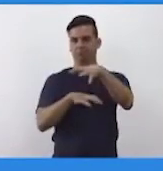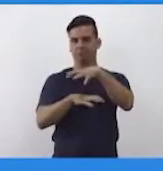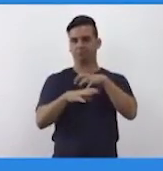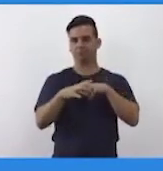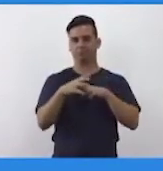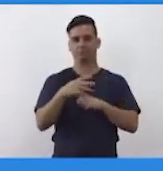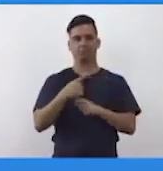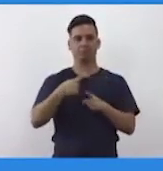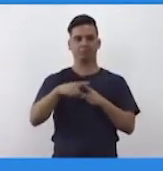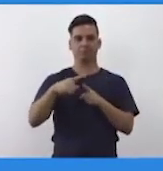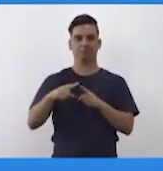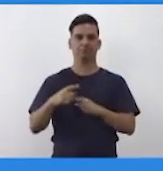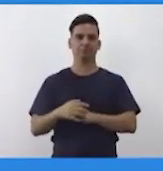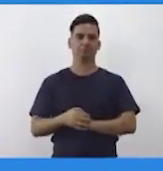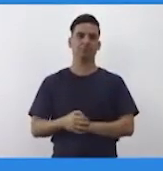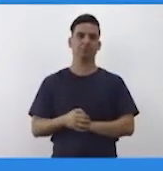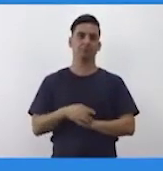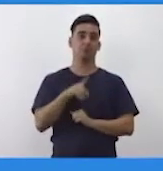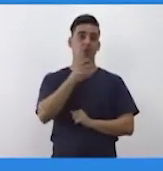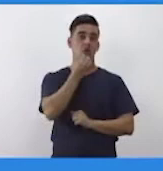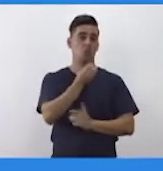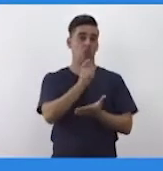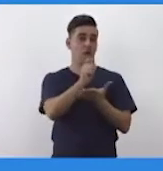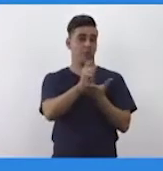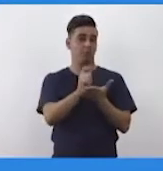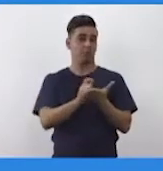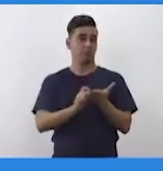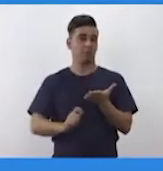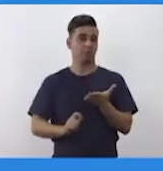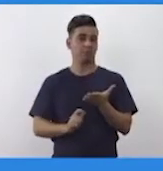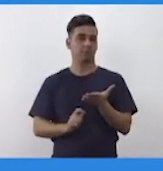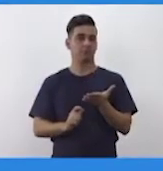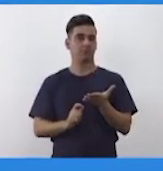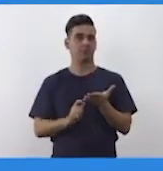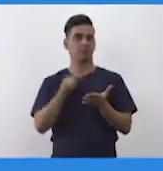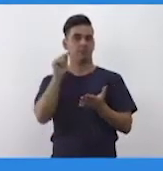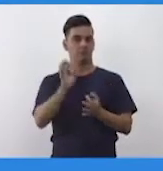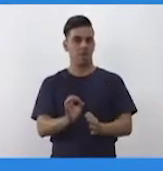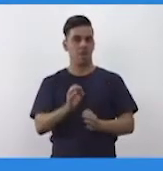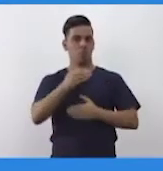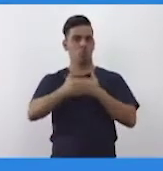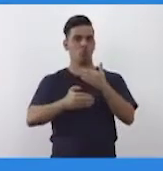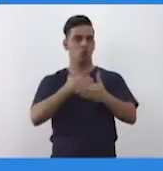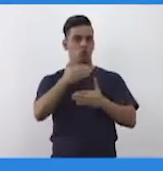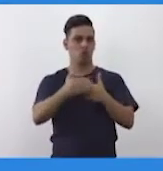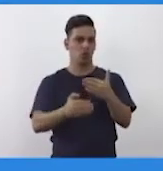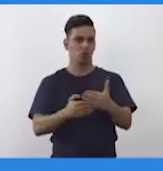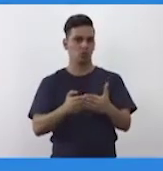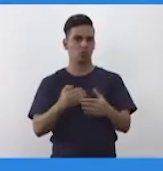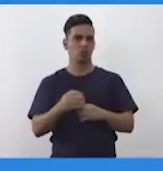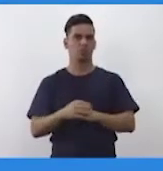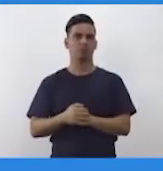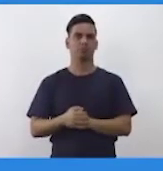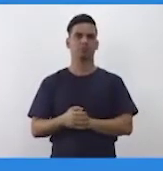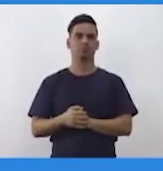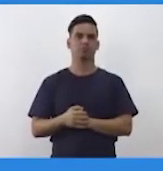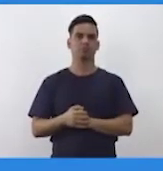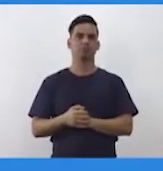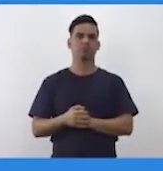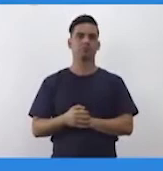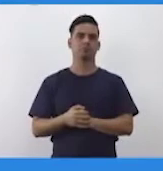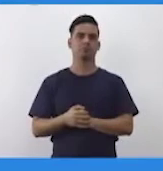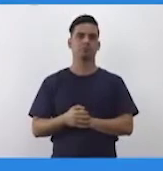notas de este esquema que este proceso está dirigido por un complejo